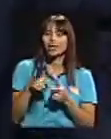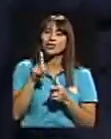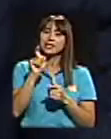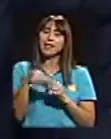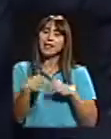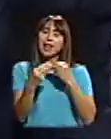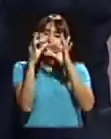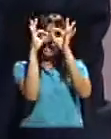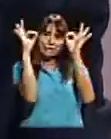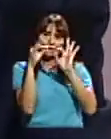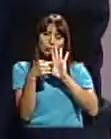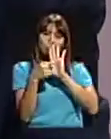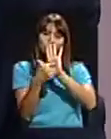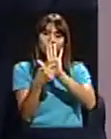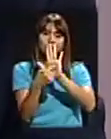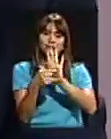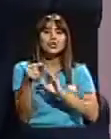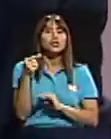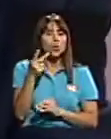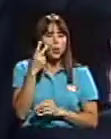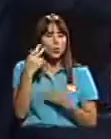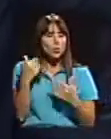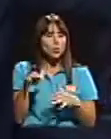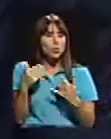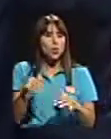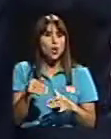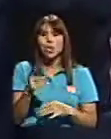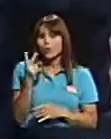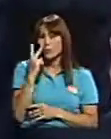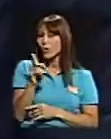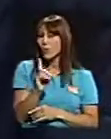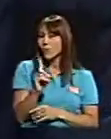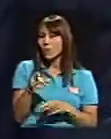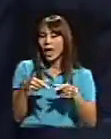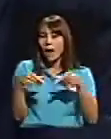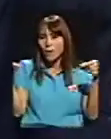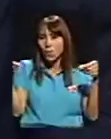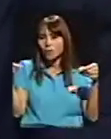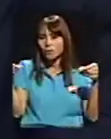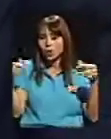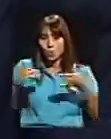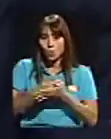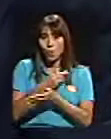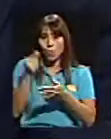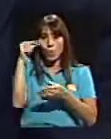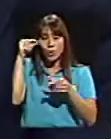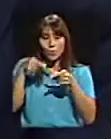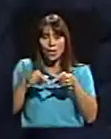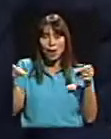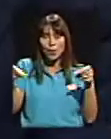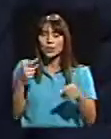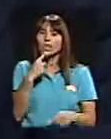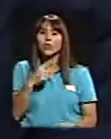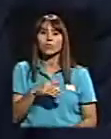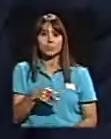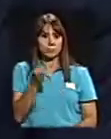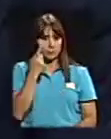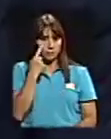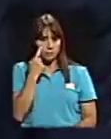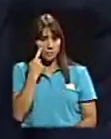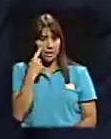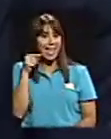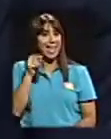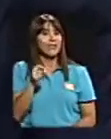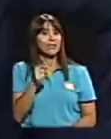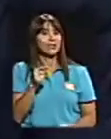una exageración. ¿Dónde lo veo? En Japón. El nuevo gobierno de Japón dijo, mire, ¿sabe qué? Esto de que venimos con una